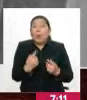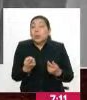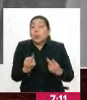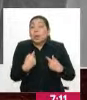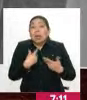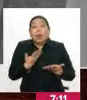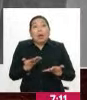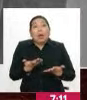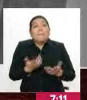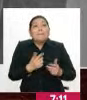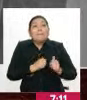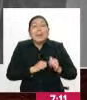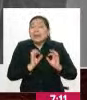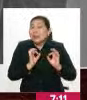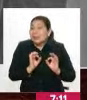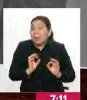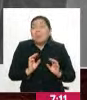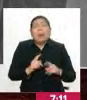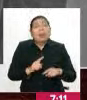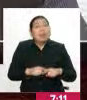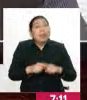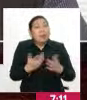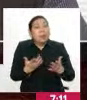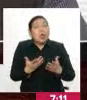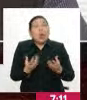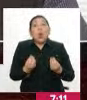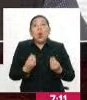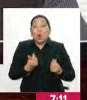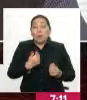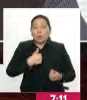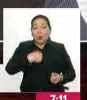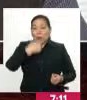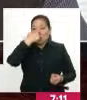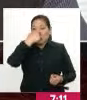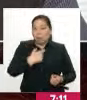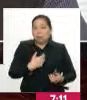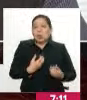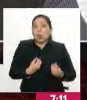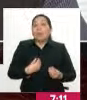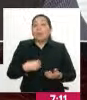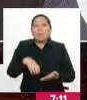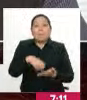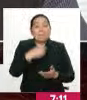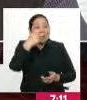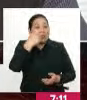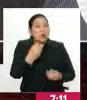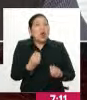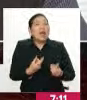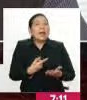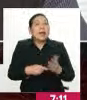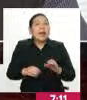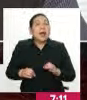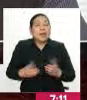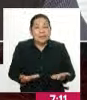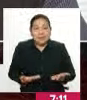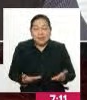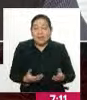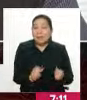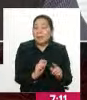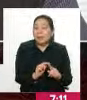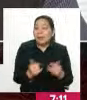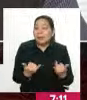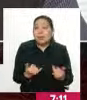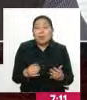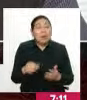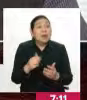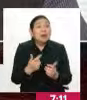que no seamos afectados siempre va a depender mucho de la capacidad de respuesta que tenemos como población y obviamente como estructuras en el caso